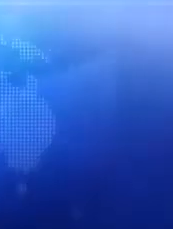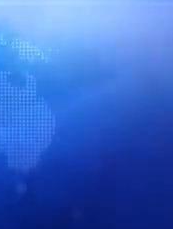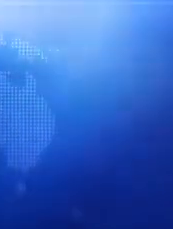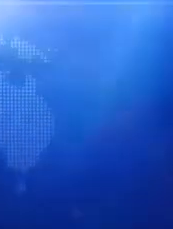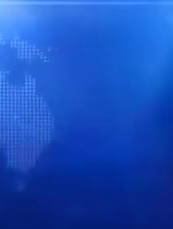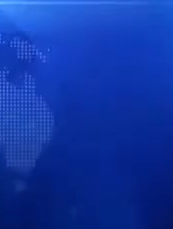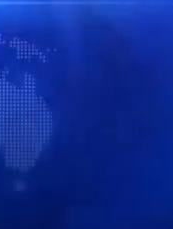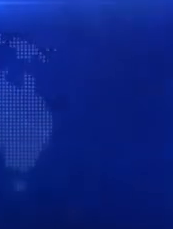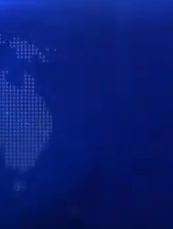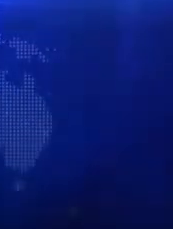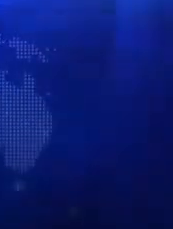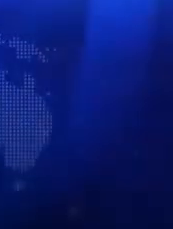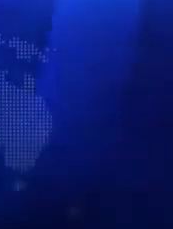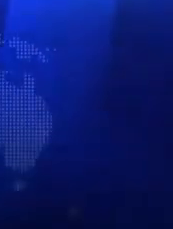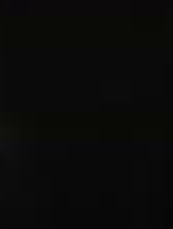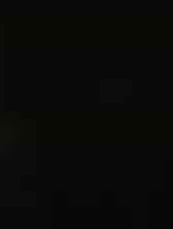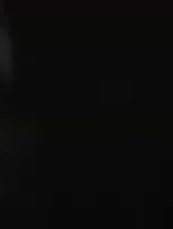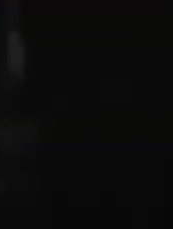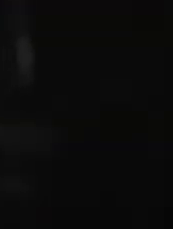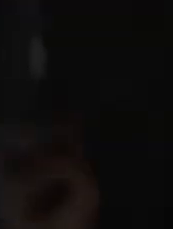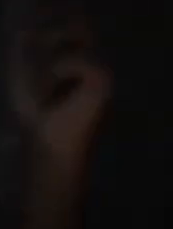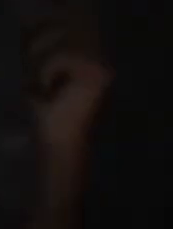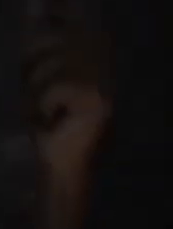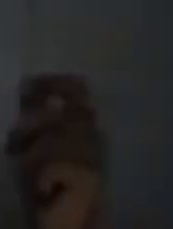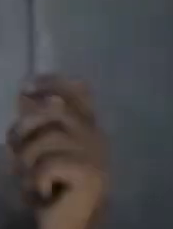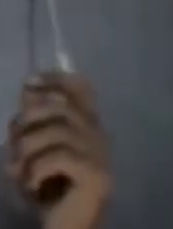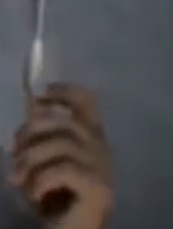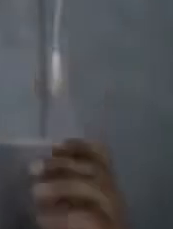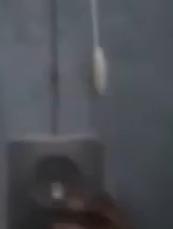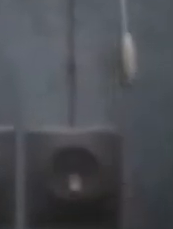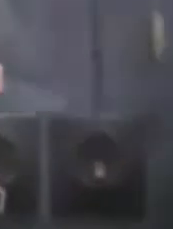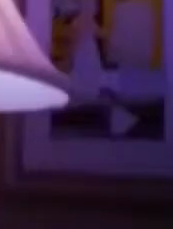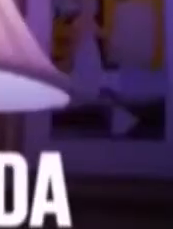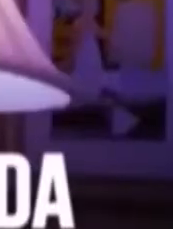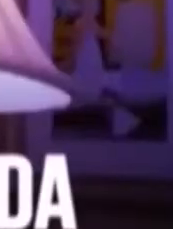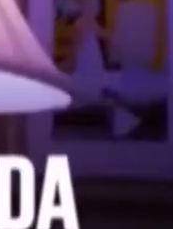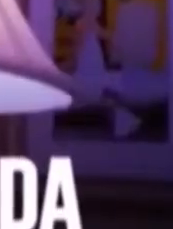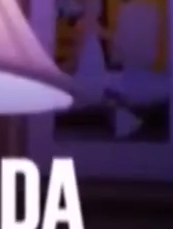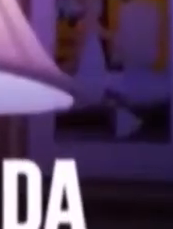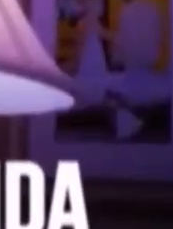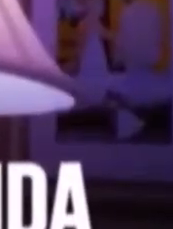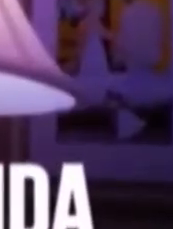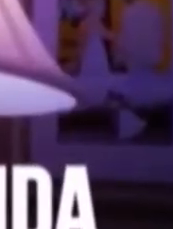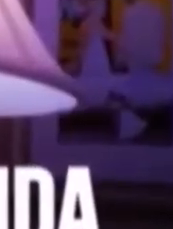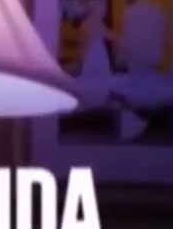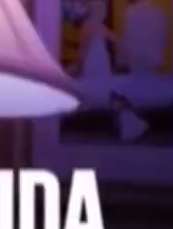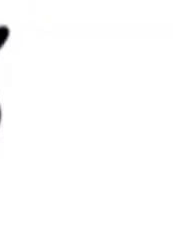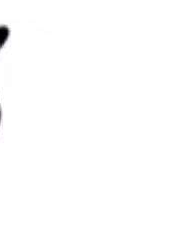Electrofer, ilumina.